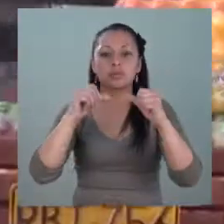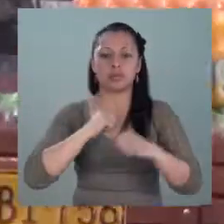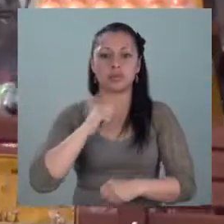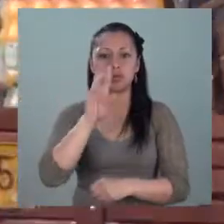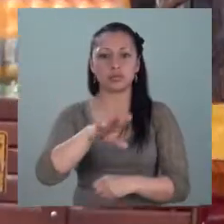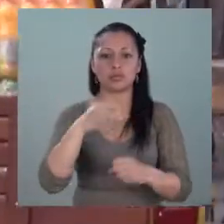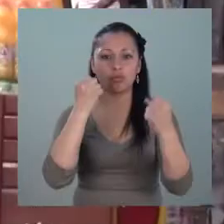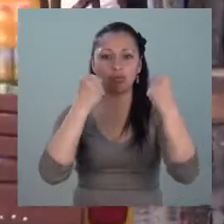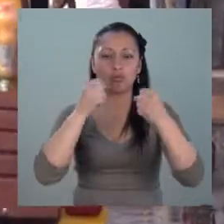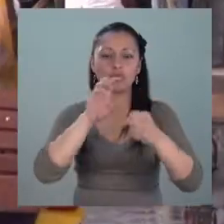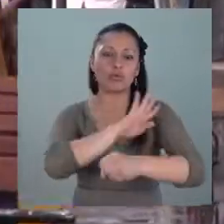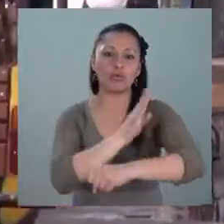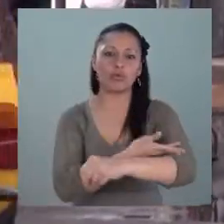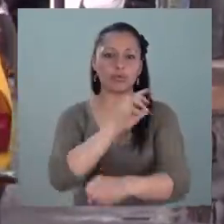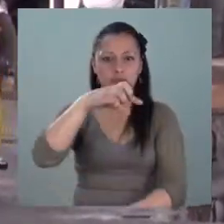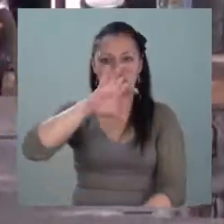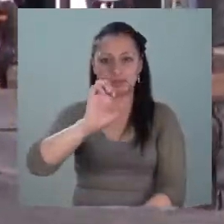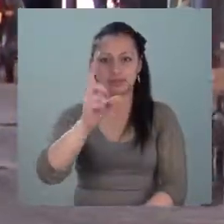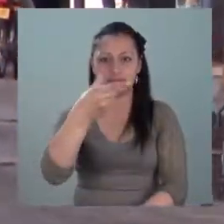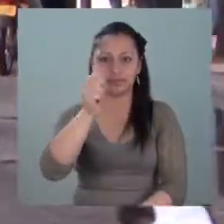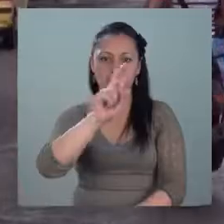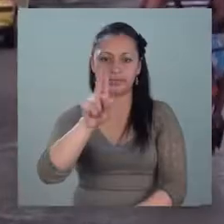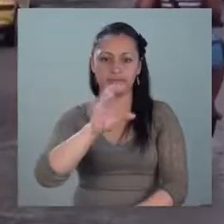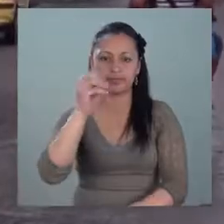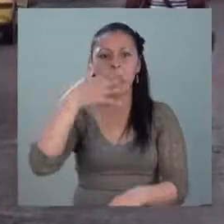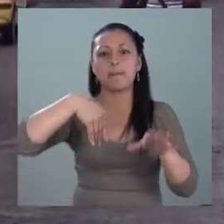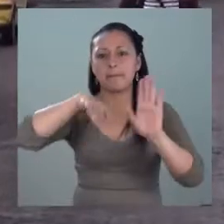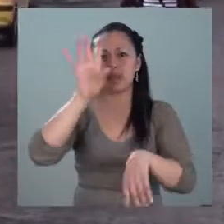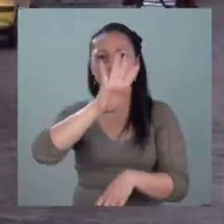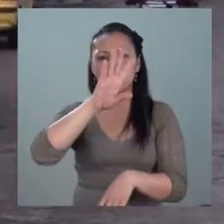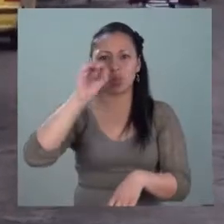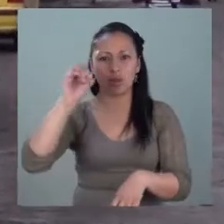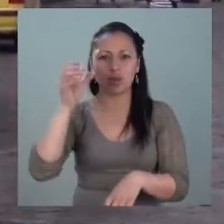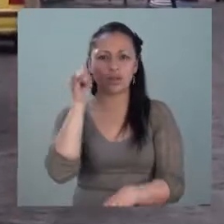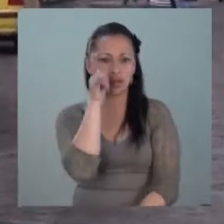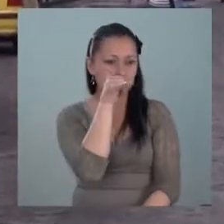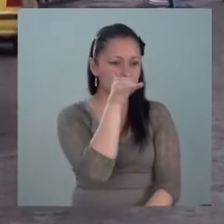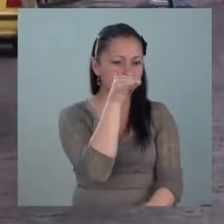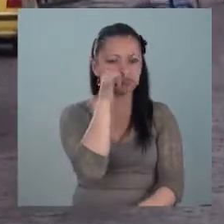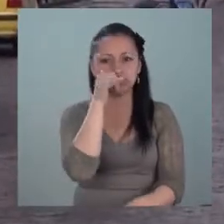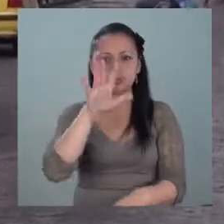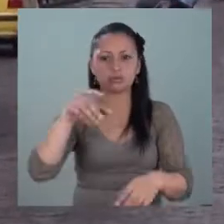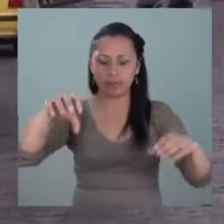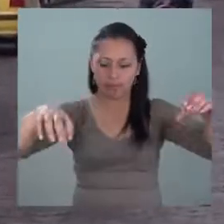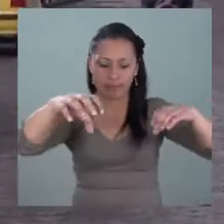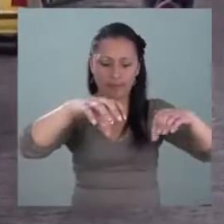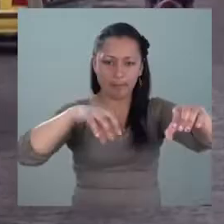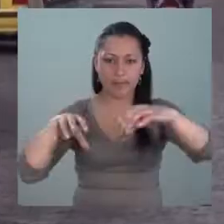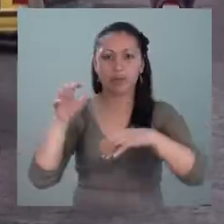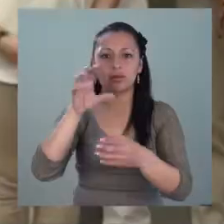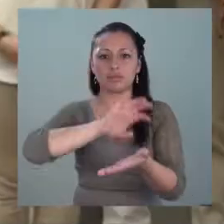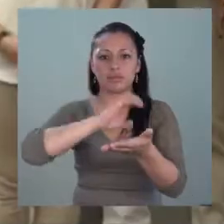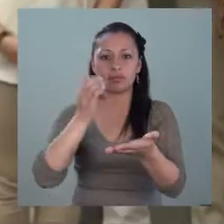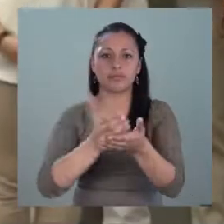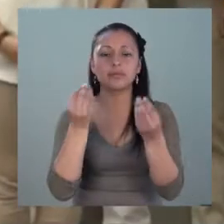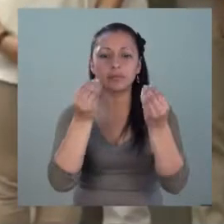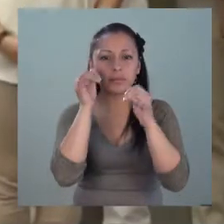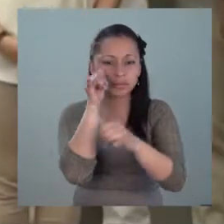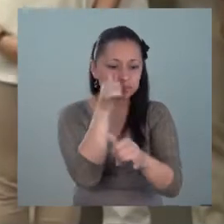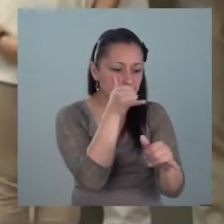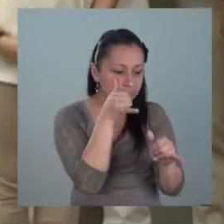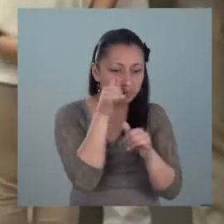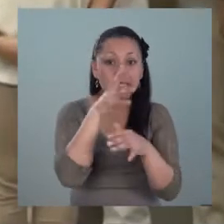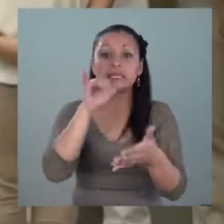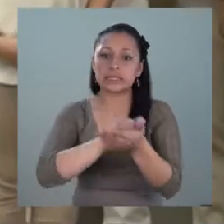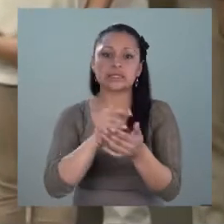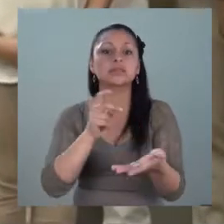de tarea Pegaso. Se están instalando más de 40 cámaras de vigilancia en Tumaco y